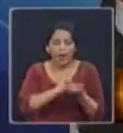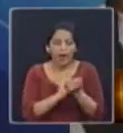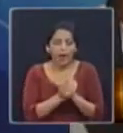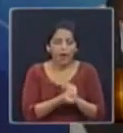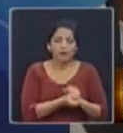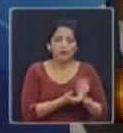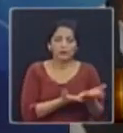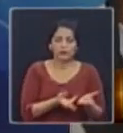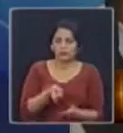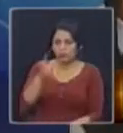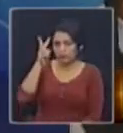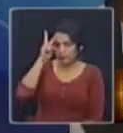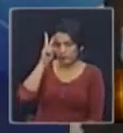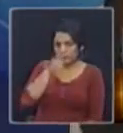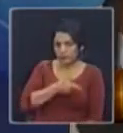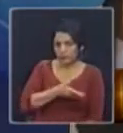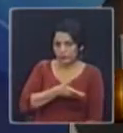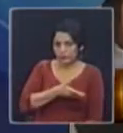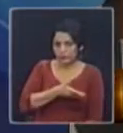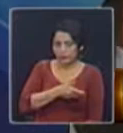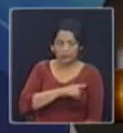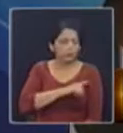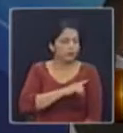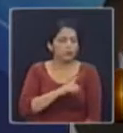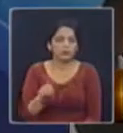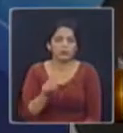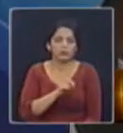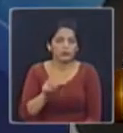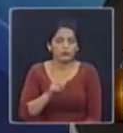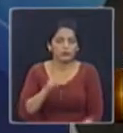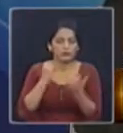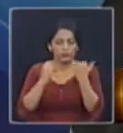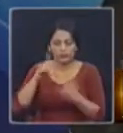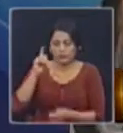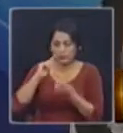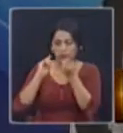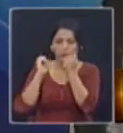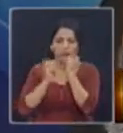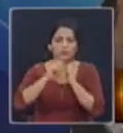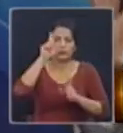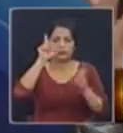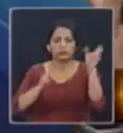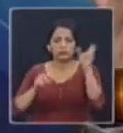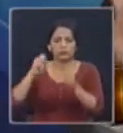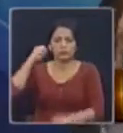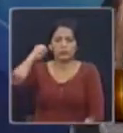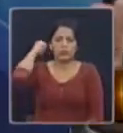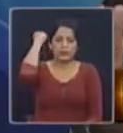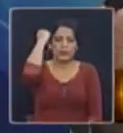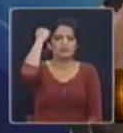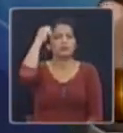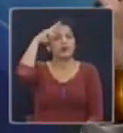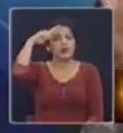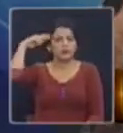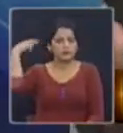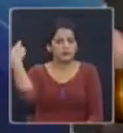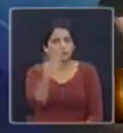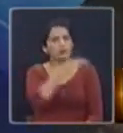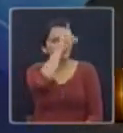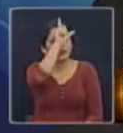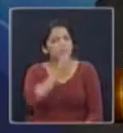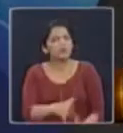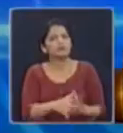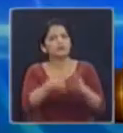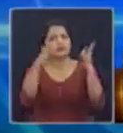un solo ecuatoriano. Entonces nosotros tenemos que buscar los derechos de quién, del pueblo, de los ciudadanos, de la